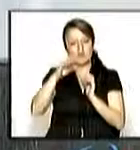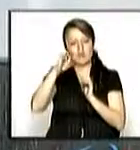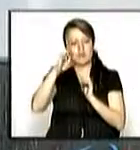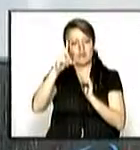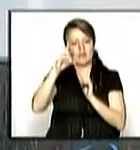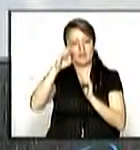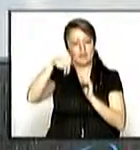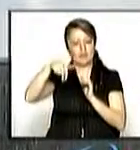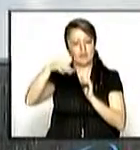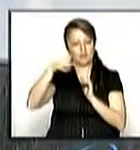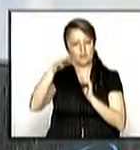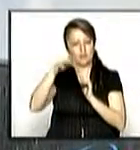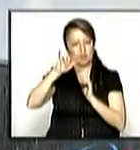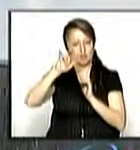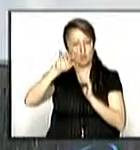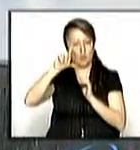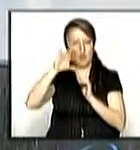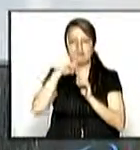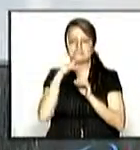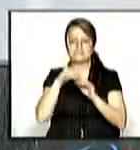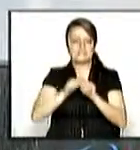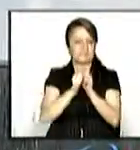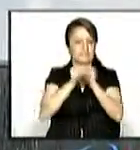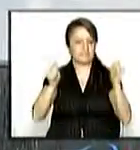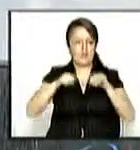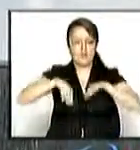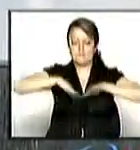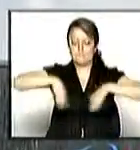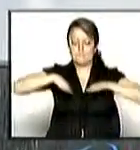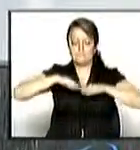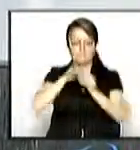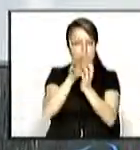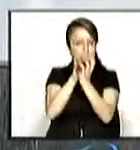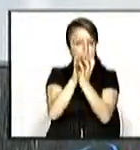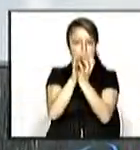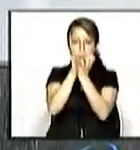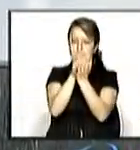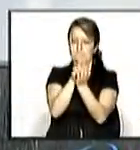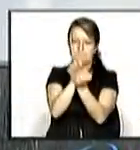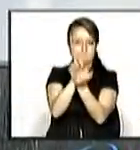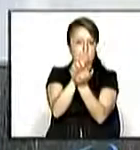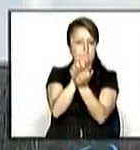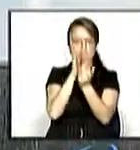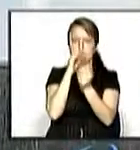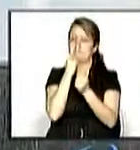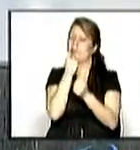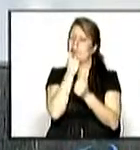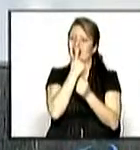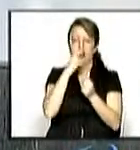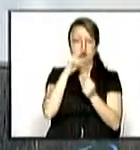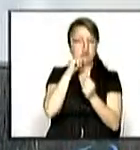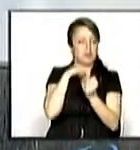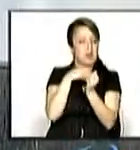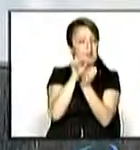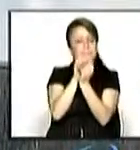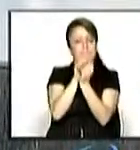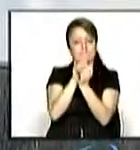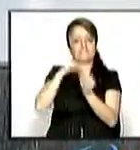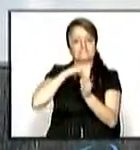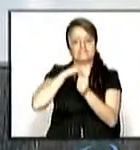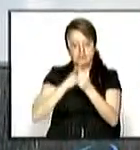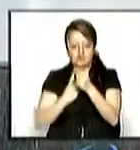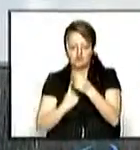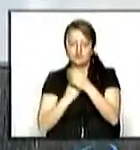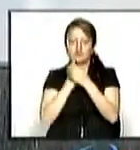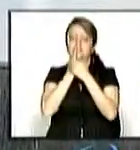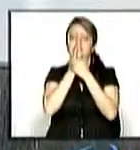zona sin dientes, que podría ser total, los pacientes que no tienen ningún diente en boca y requieren de una